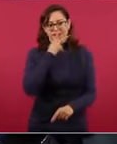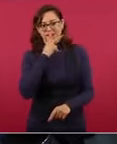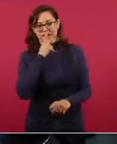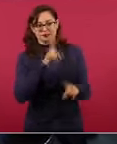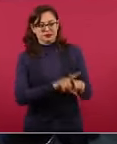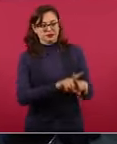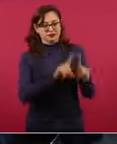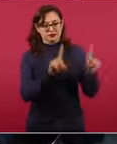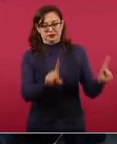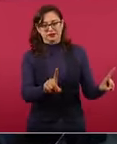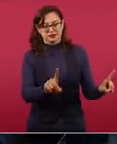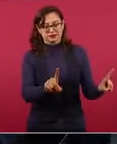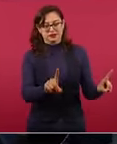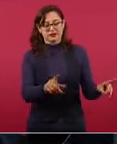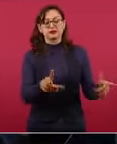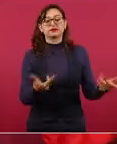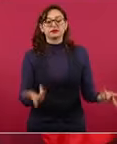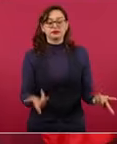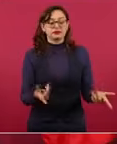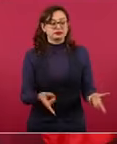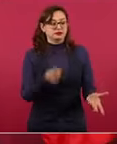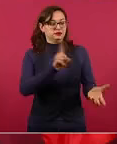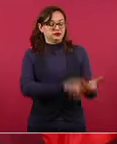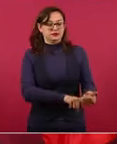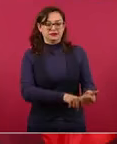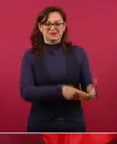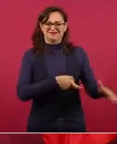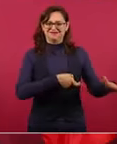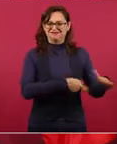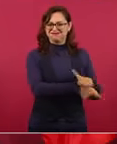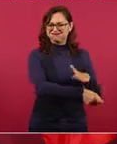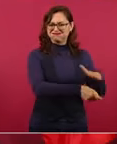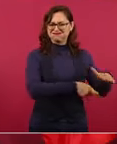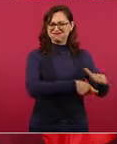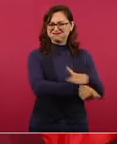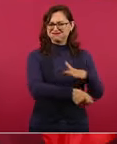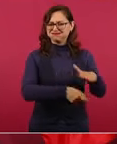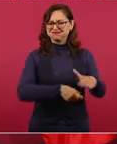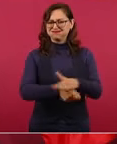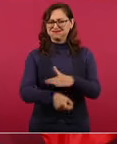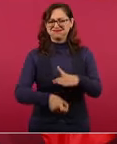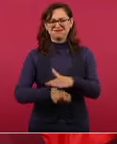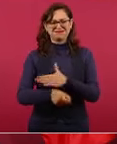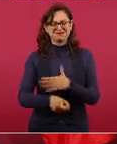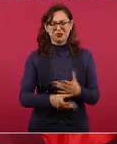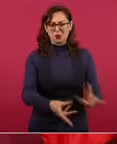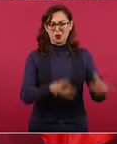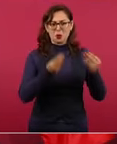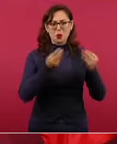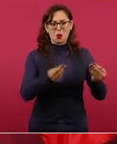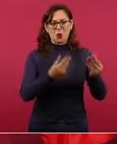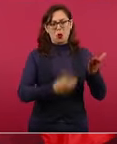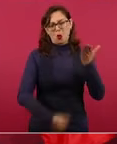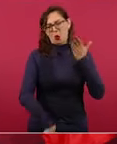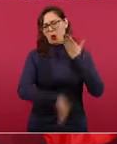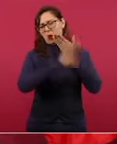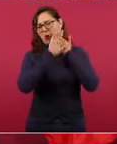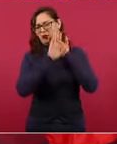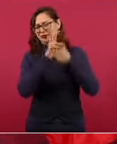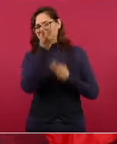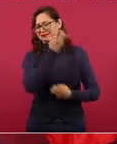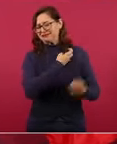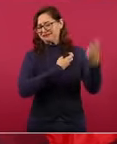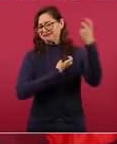todos estos que están financiando la guerra sucia en contra de nosotros y los medios de